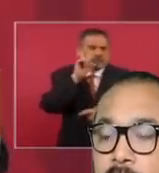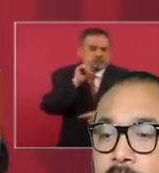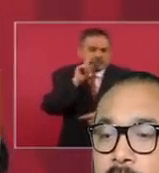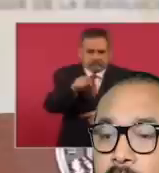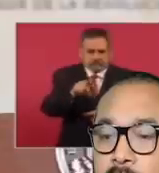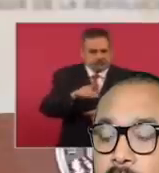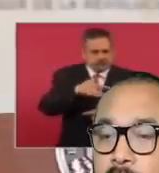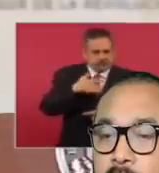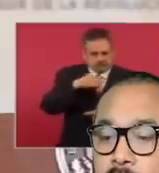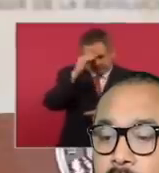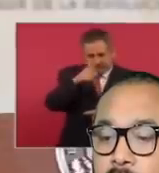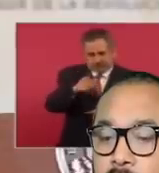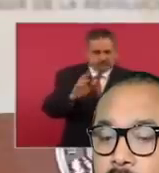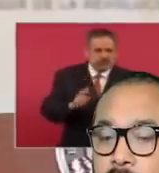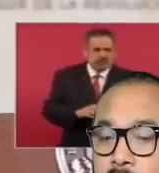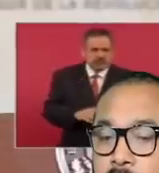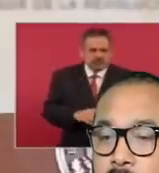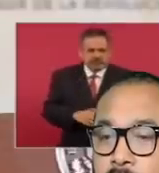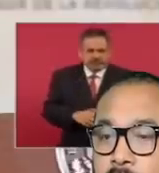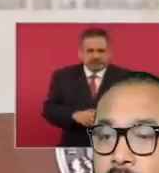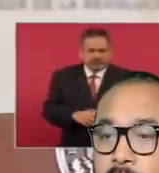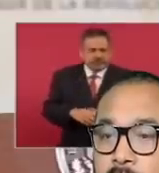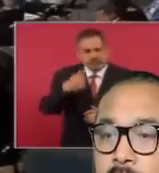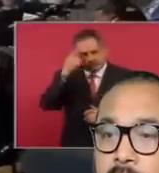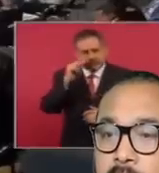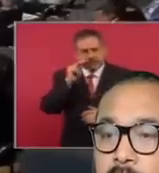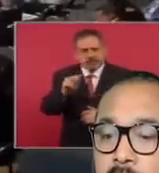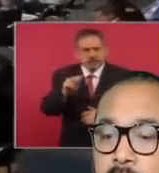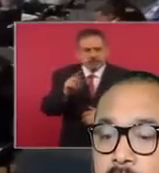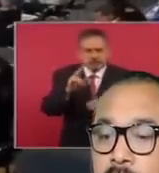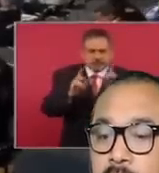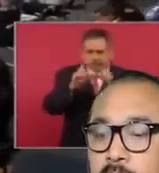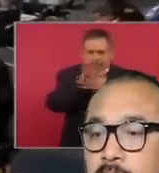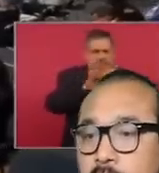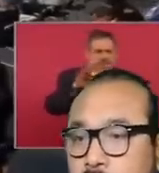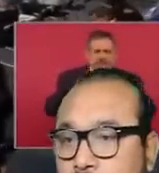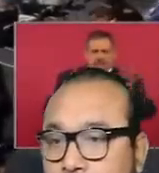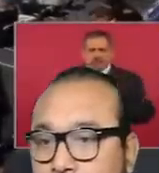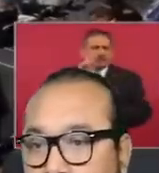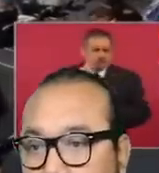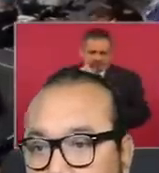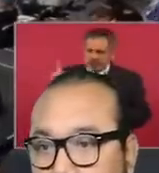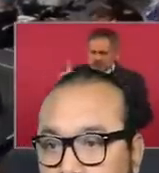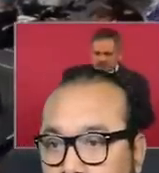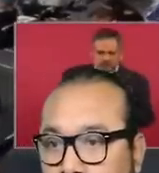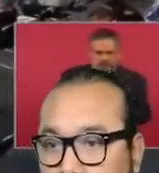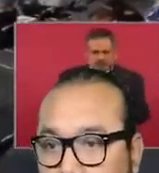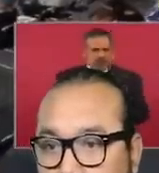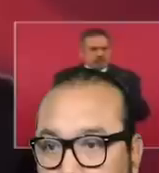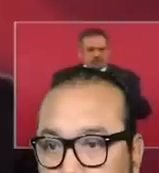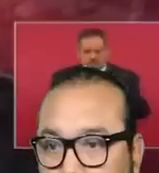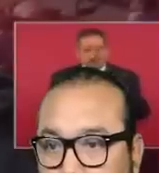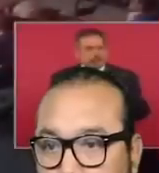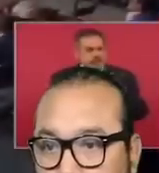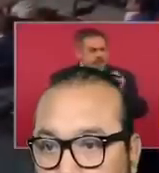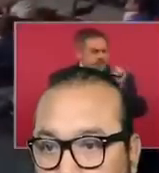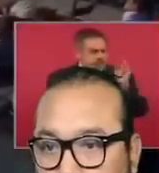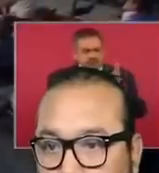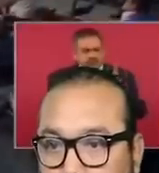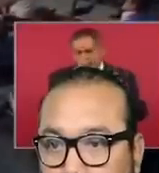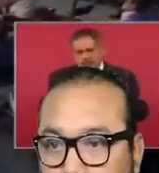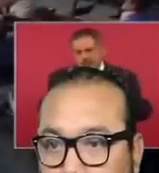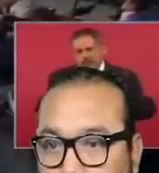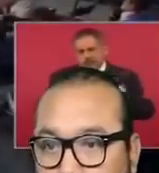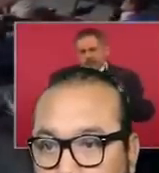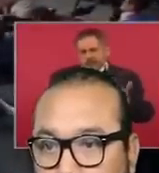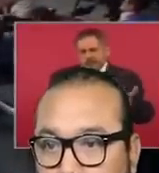si te parece este para que no haya distorsiones claro Sí y se analice bien No